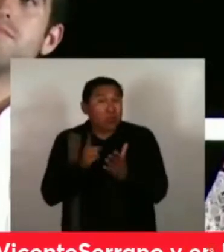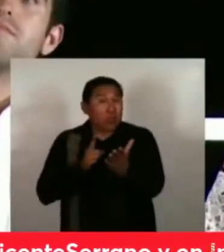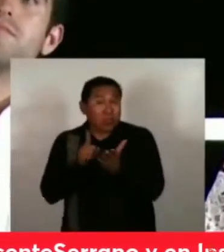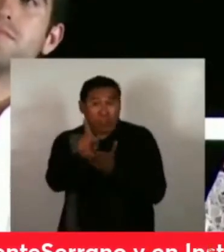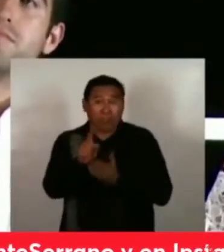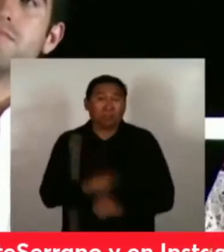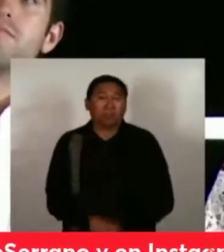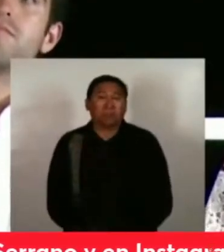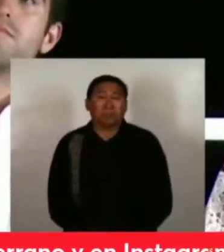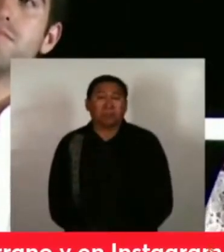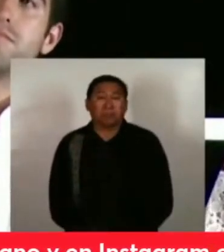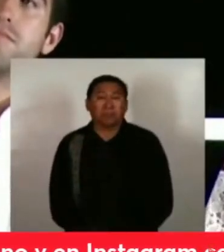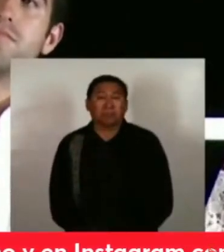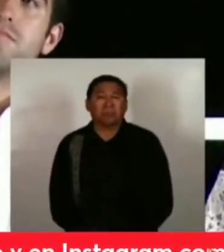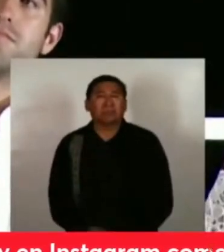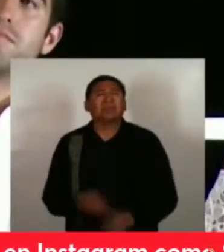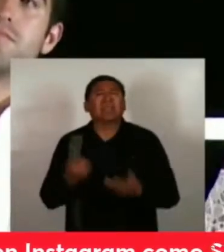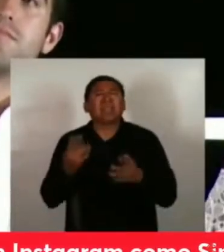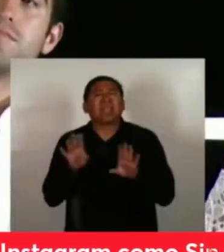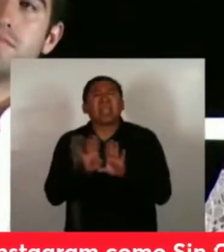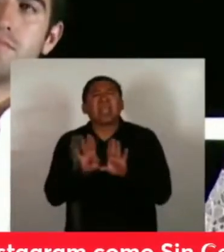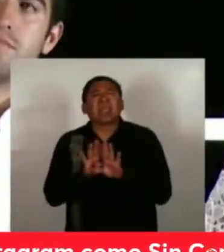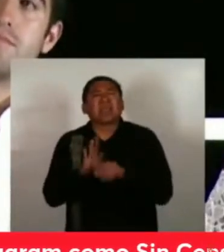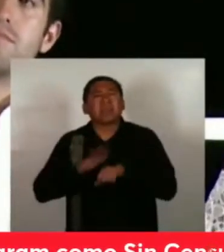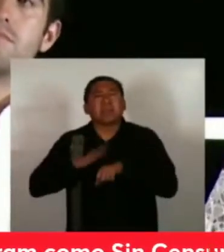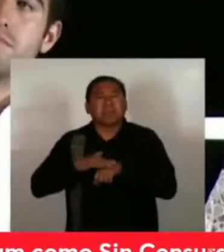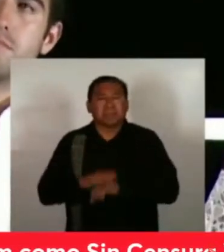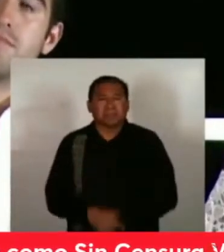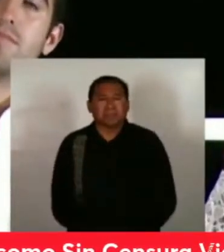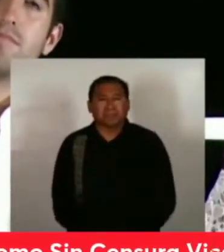derecho. ¿Qué más vamos a hacer?